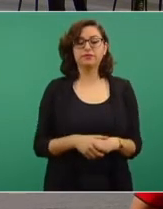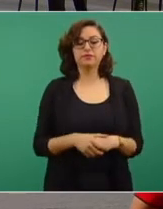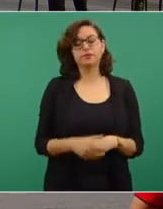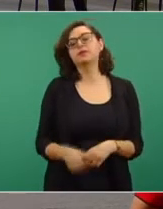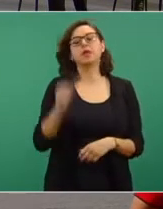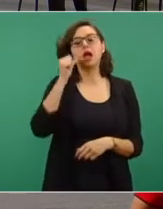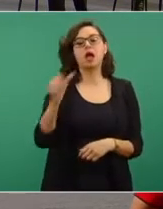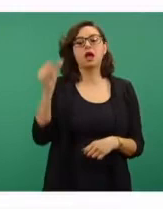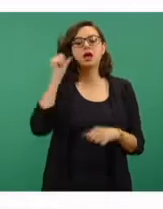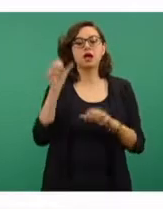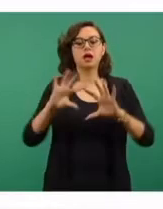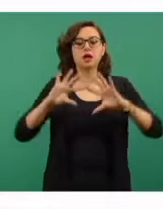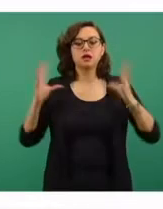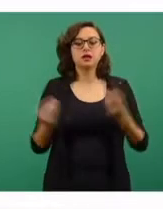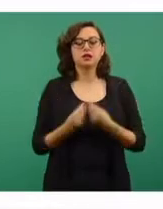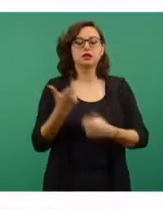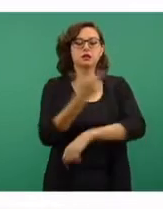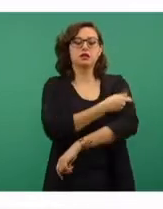tuvimos